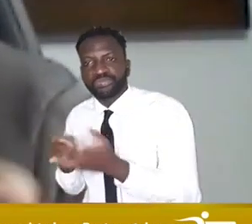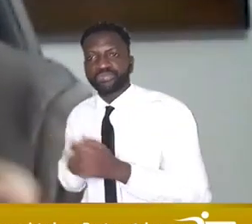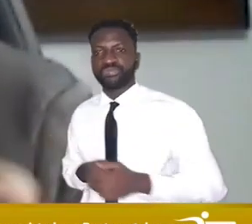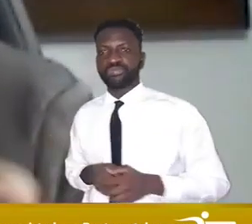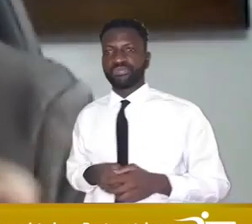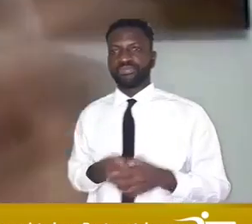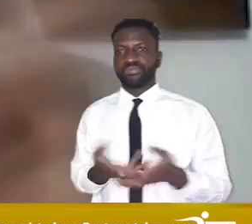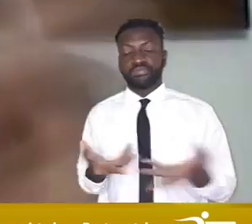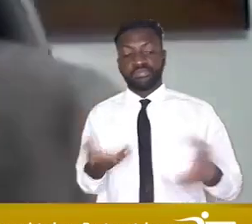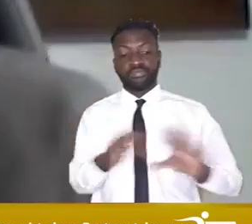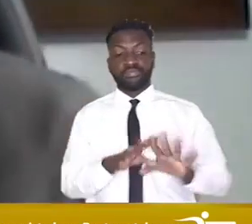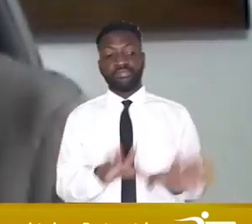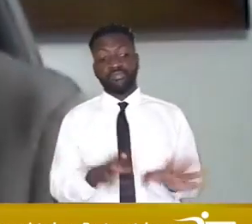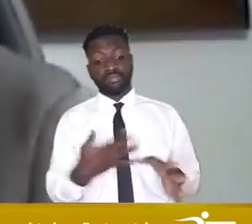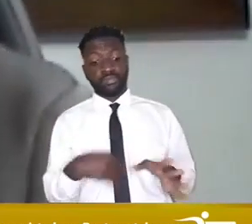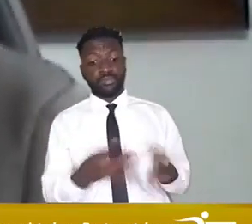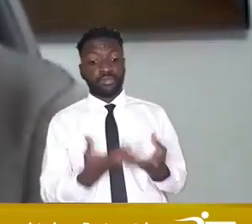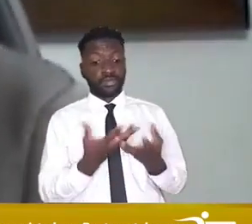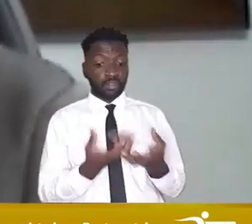diciendo,